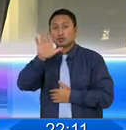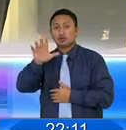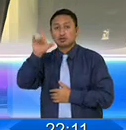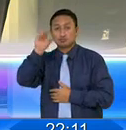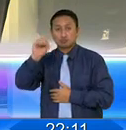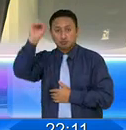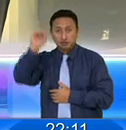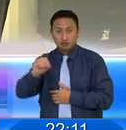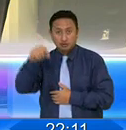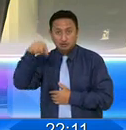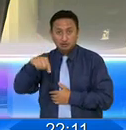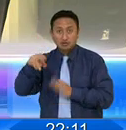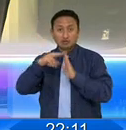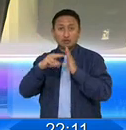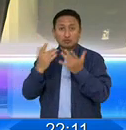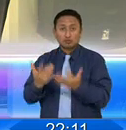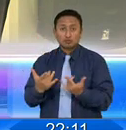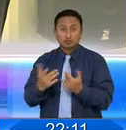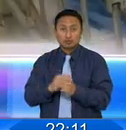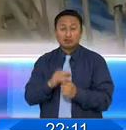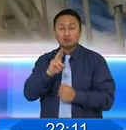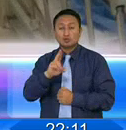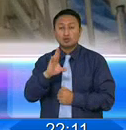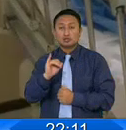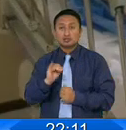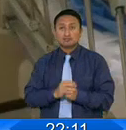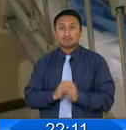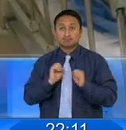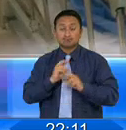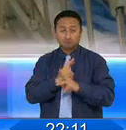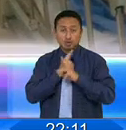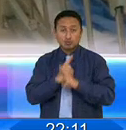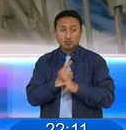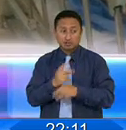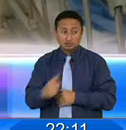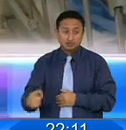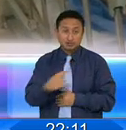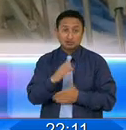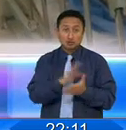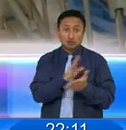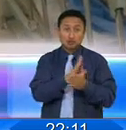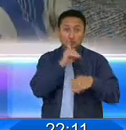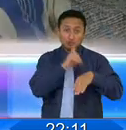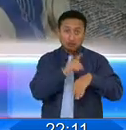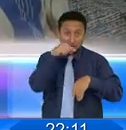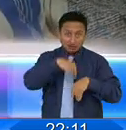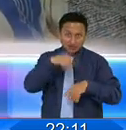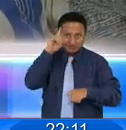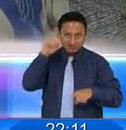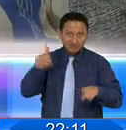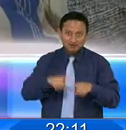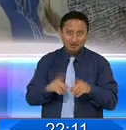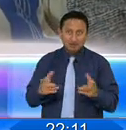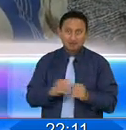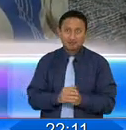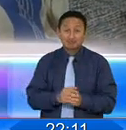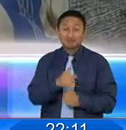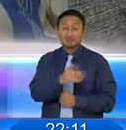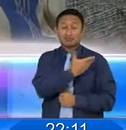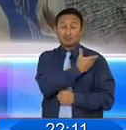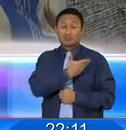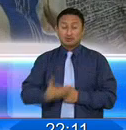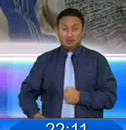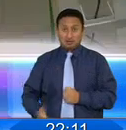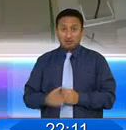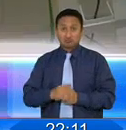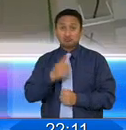54.55% en listas de espera en cuidados intensivos. Resultados con los cuales no está de acuerdo el Colegio de Médicos de Pichincha. Víctor Álvarez, presidente de la